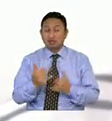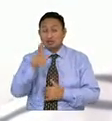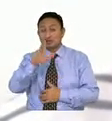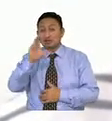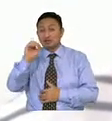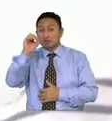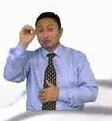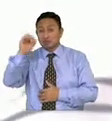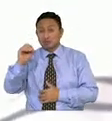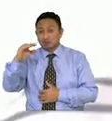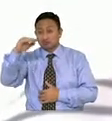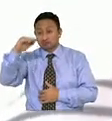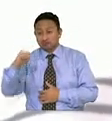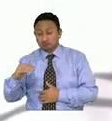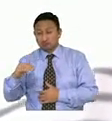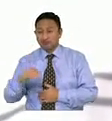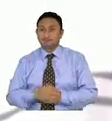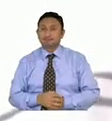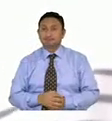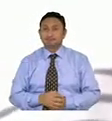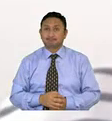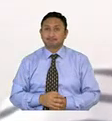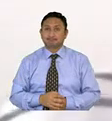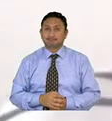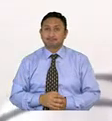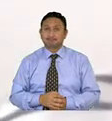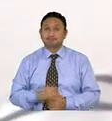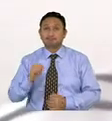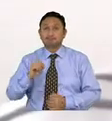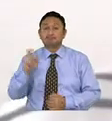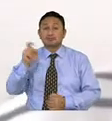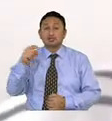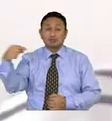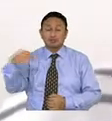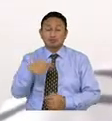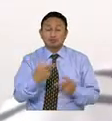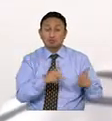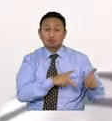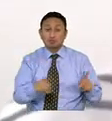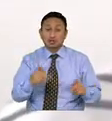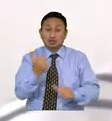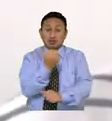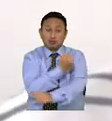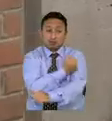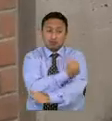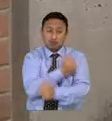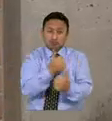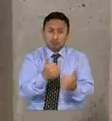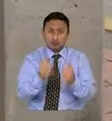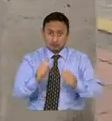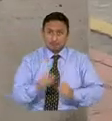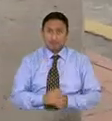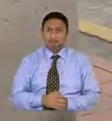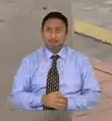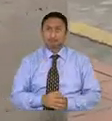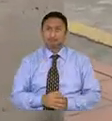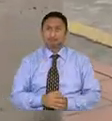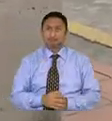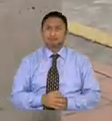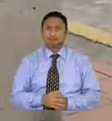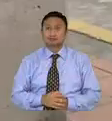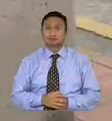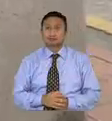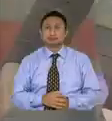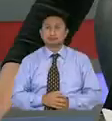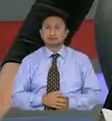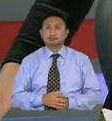debajo de lo que sería un año normal. Entonces, necesitamos este plan de vacunación que funcione. Informó Priscila